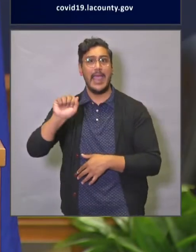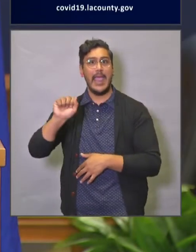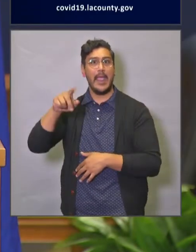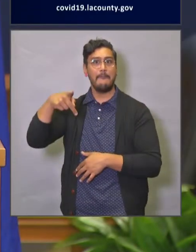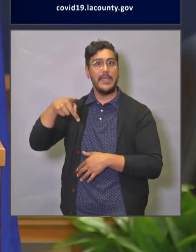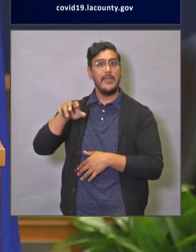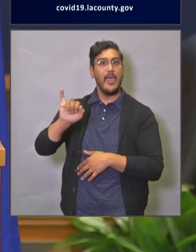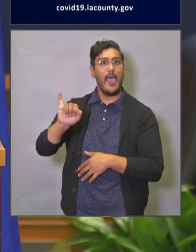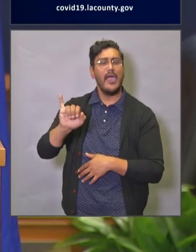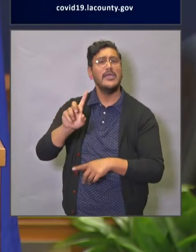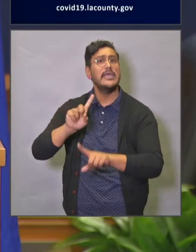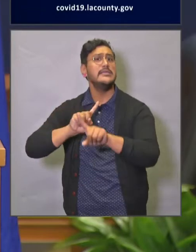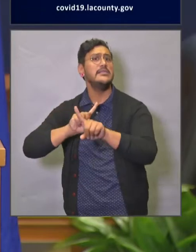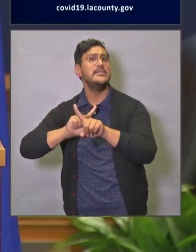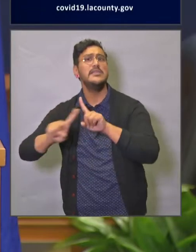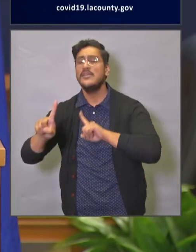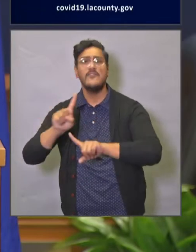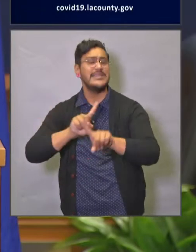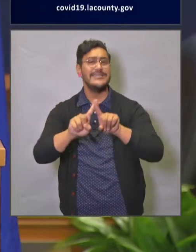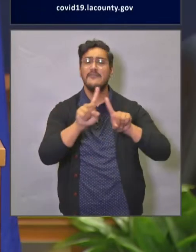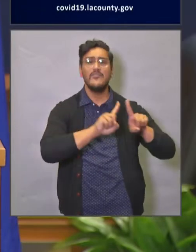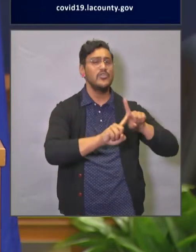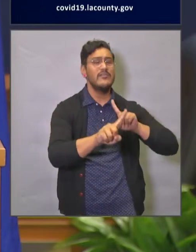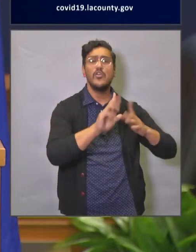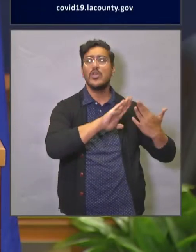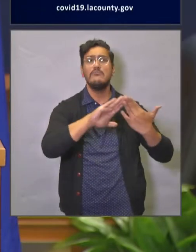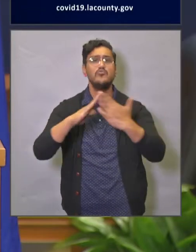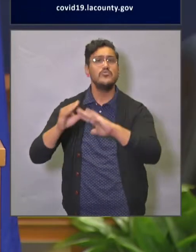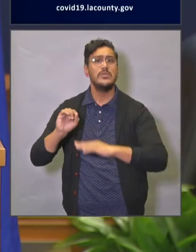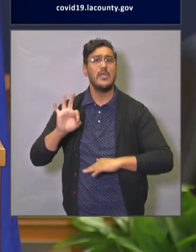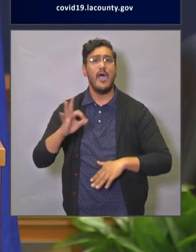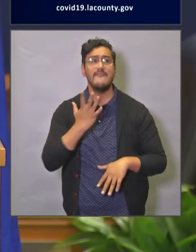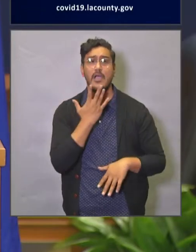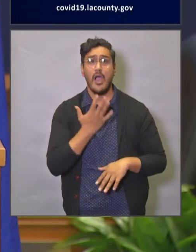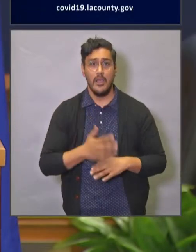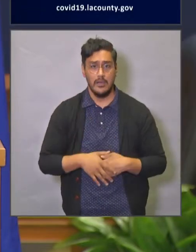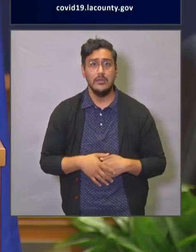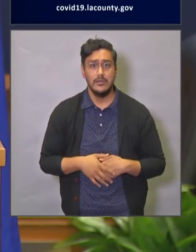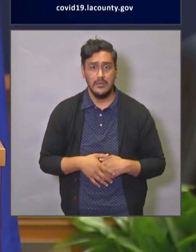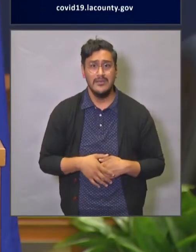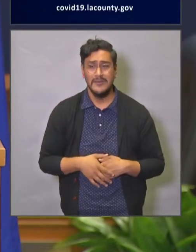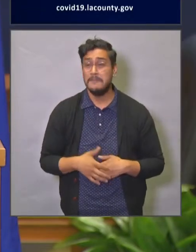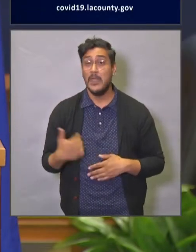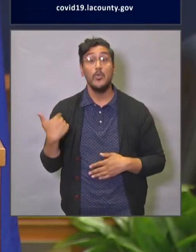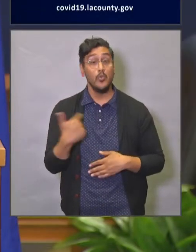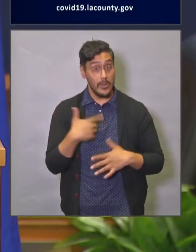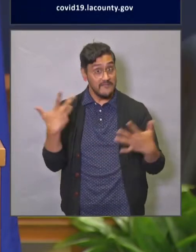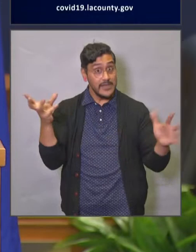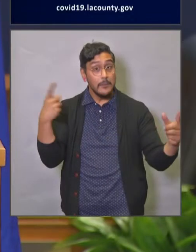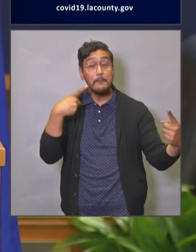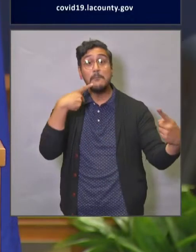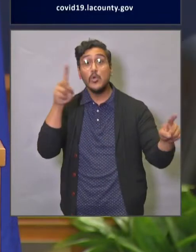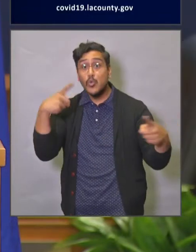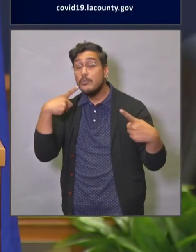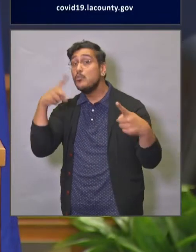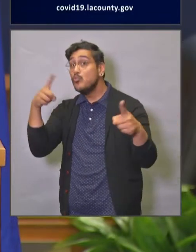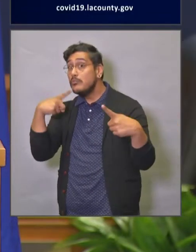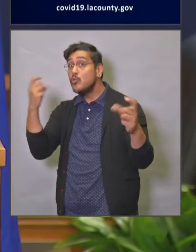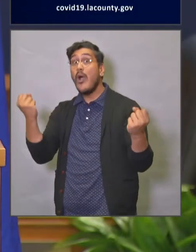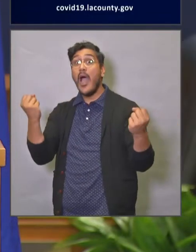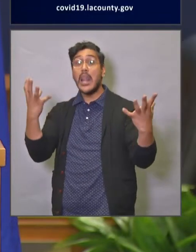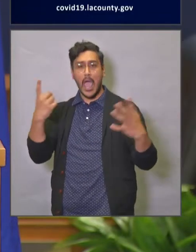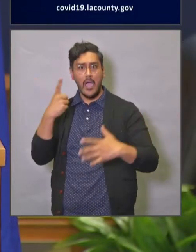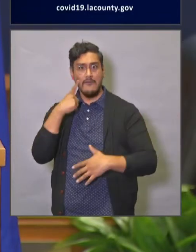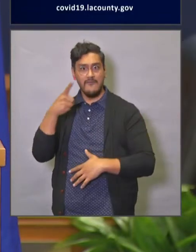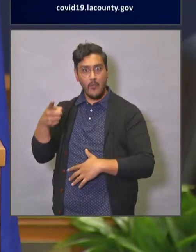otras comunidades de color. Nuestro programa de las promotoras ha tenido mucho éxito en ayudar a conectar gente